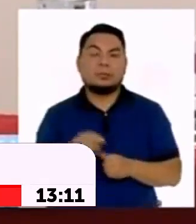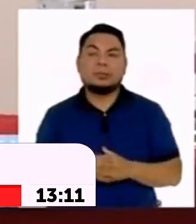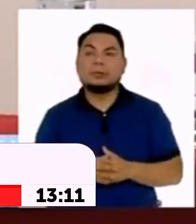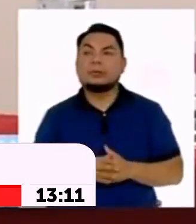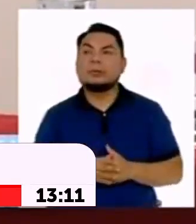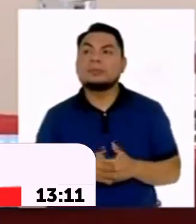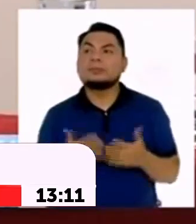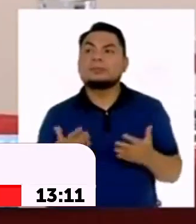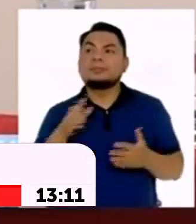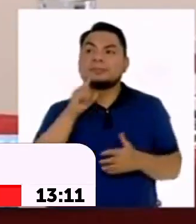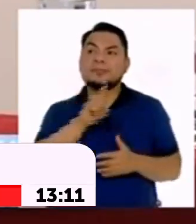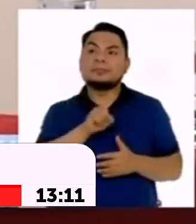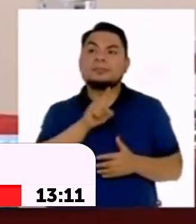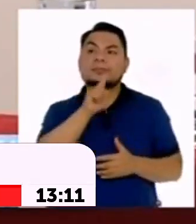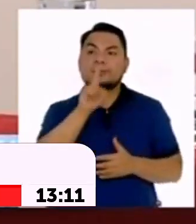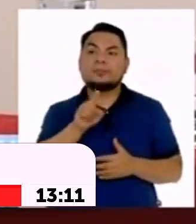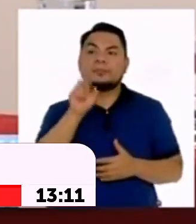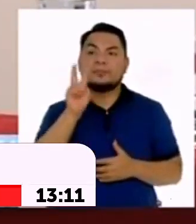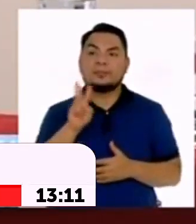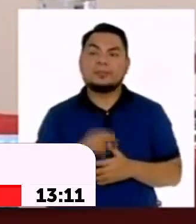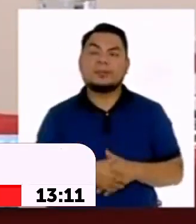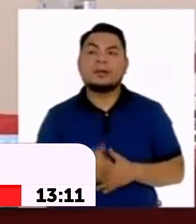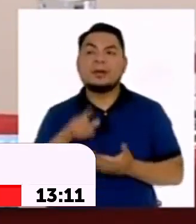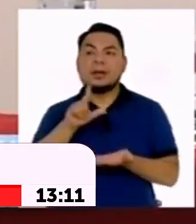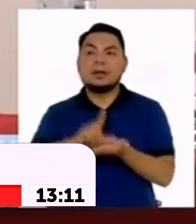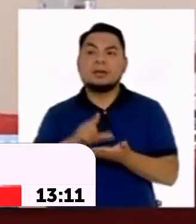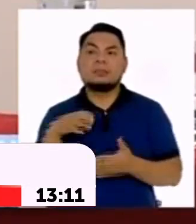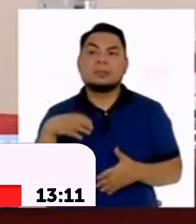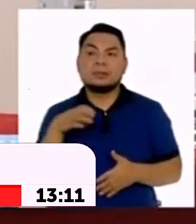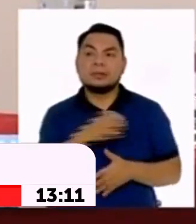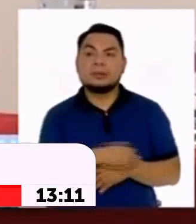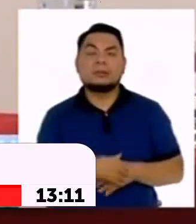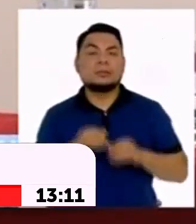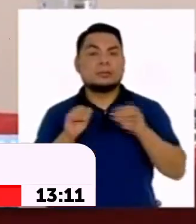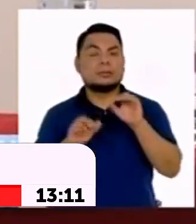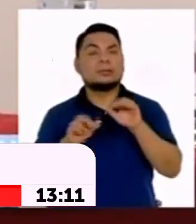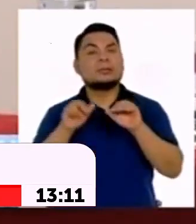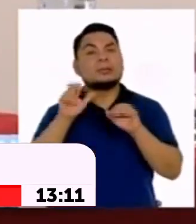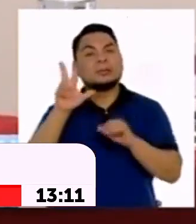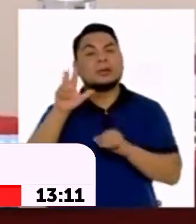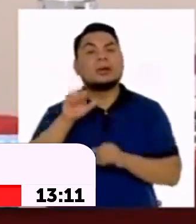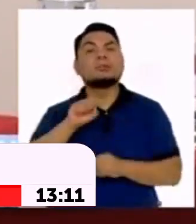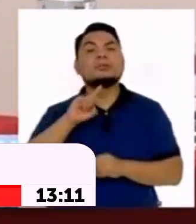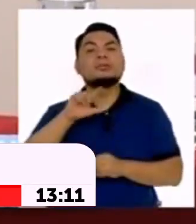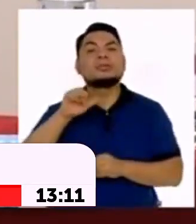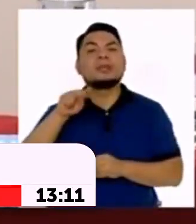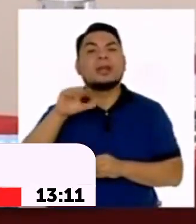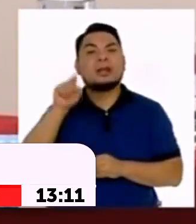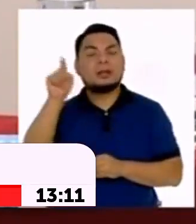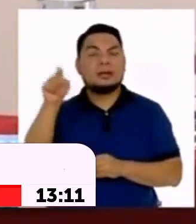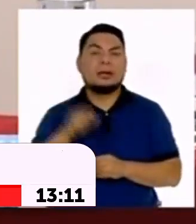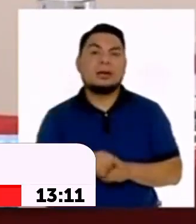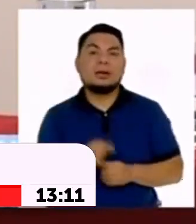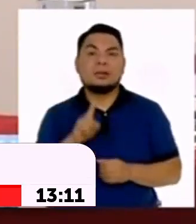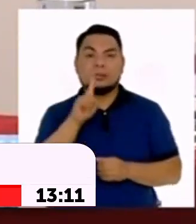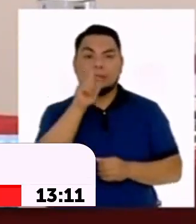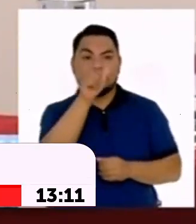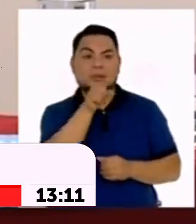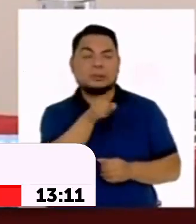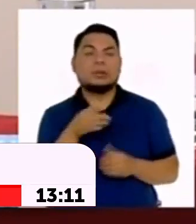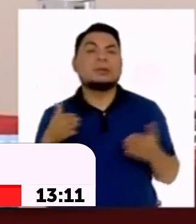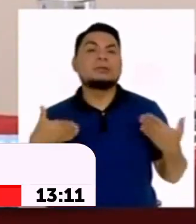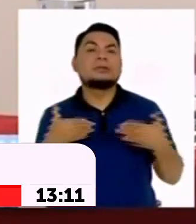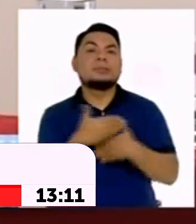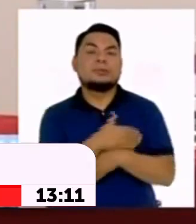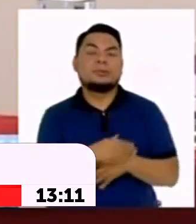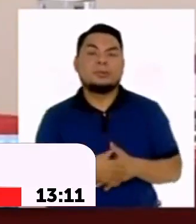Omicron, 112 en Lima y Callao, 3 en Sullana y también un caso en